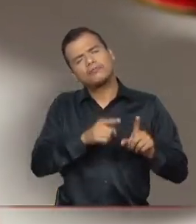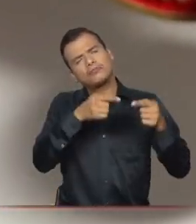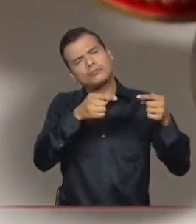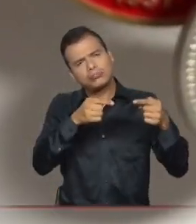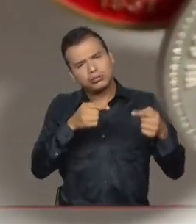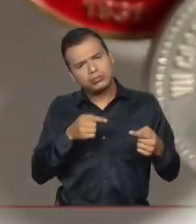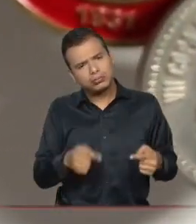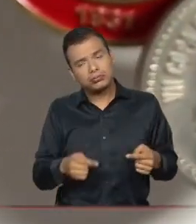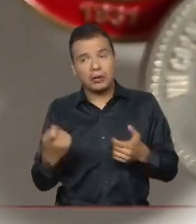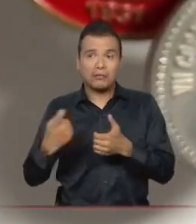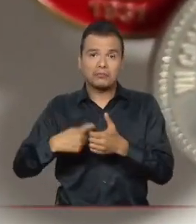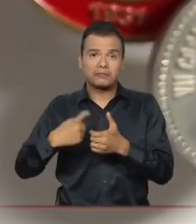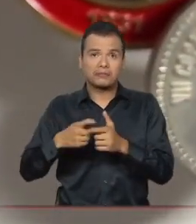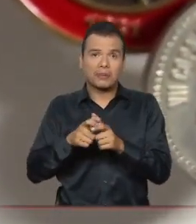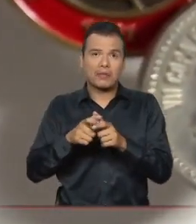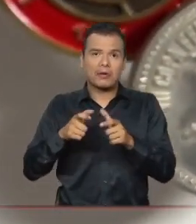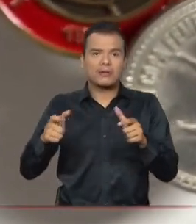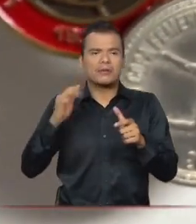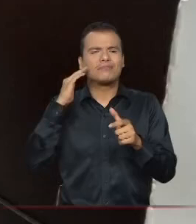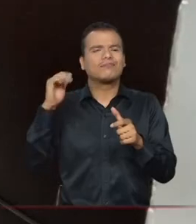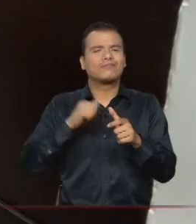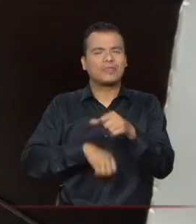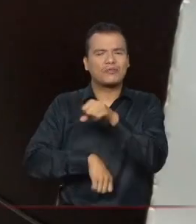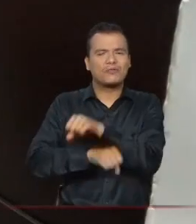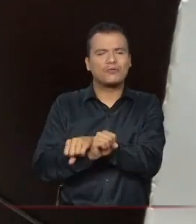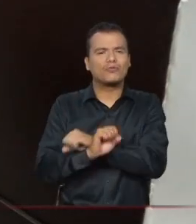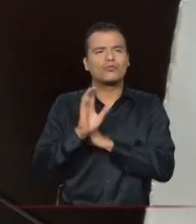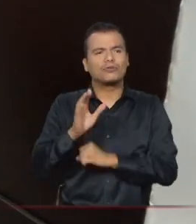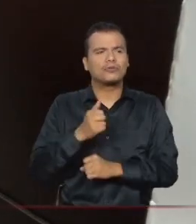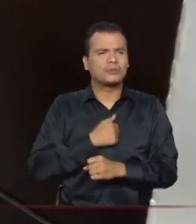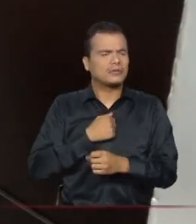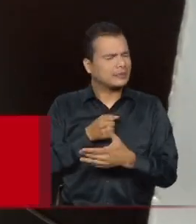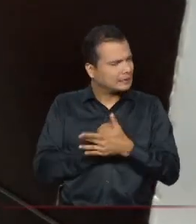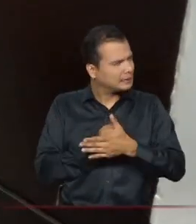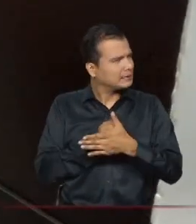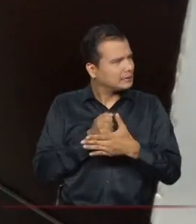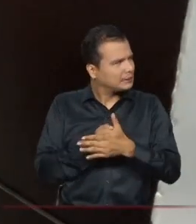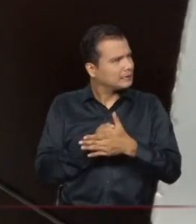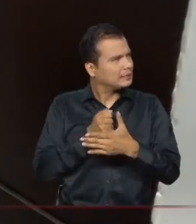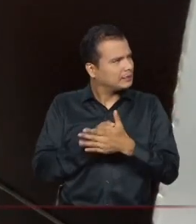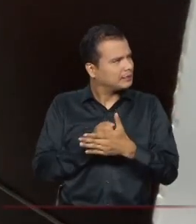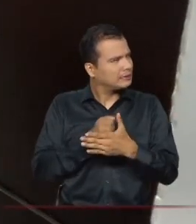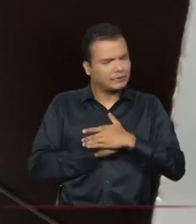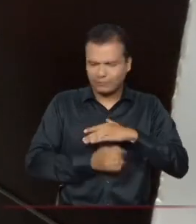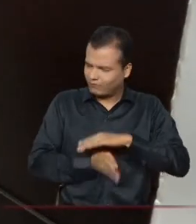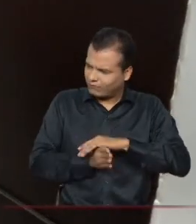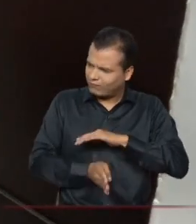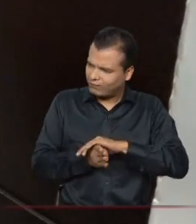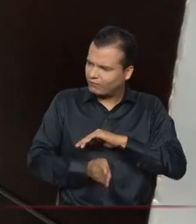inclusión de más mujeres en el deporte. La perseverancia, la insistencia,